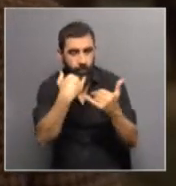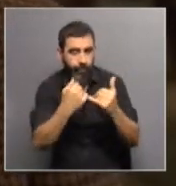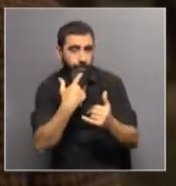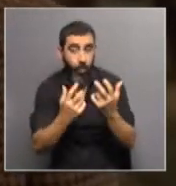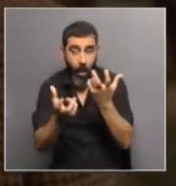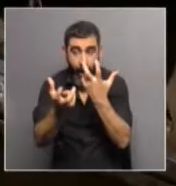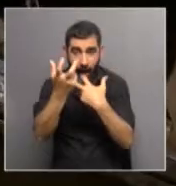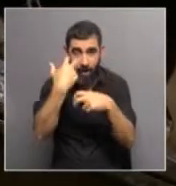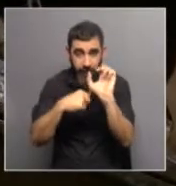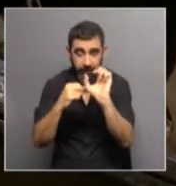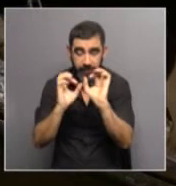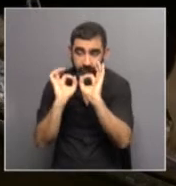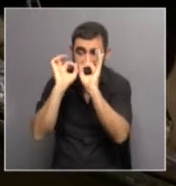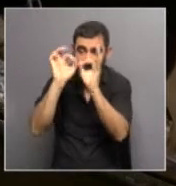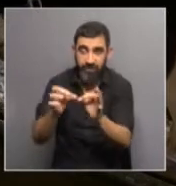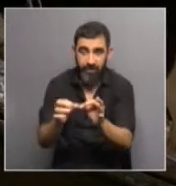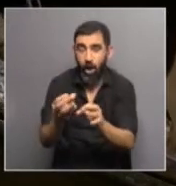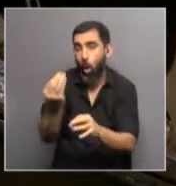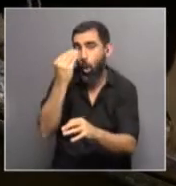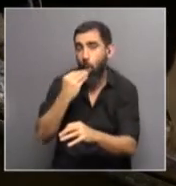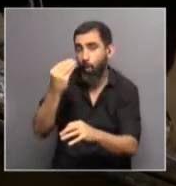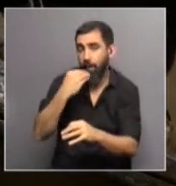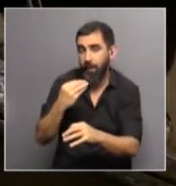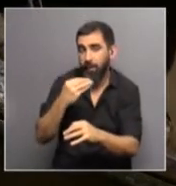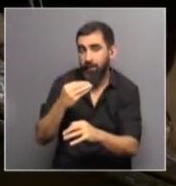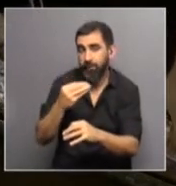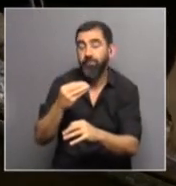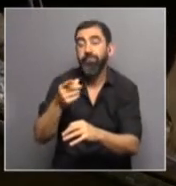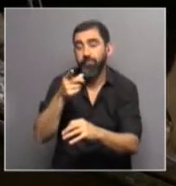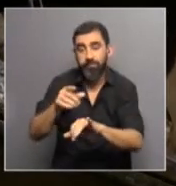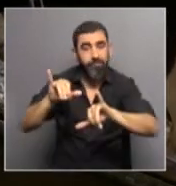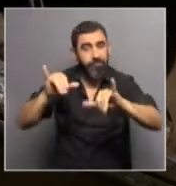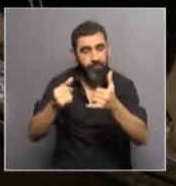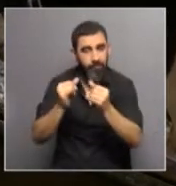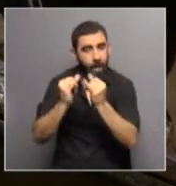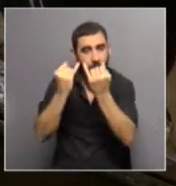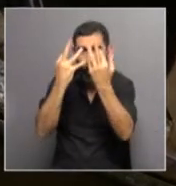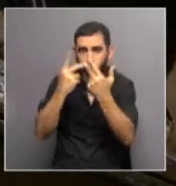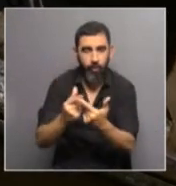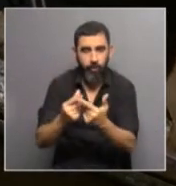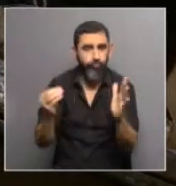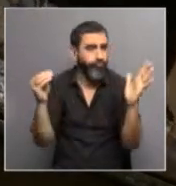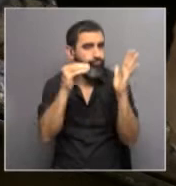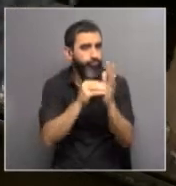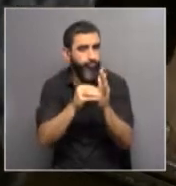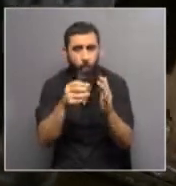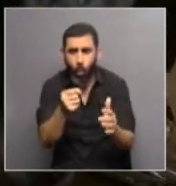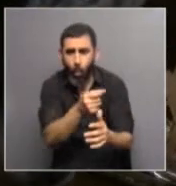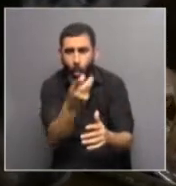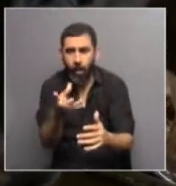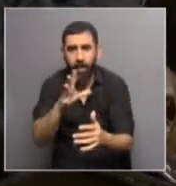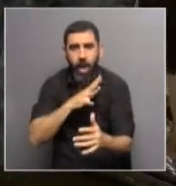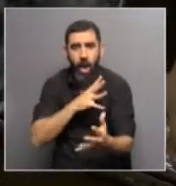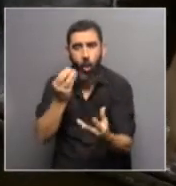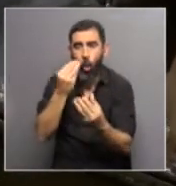animal llega a un comedero, y entonces se dispara, que automáticamente se registra cuánta comida hay en ese comedero,